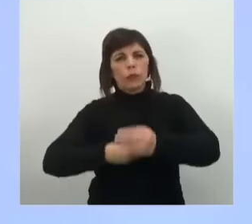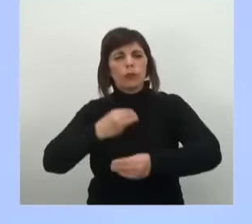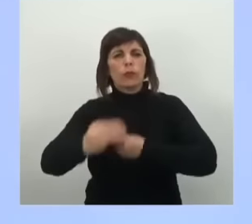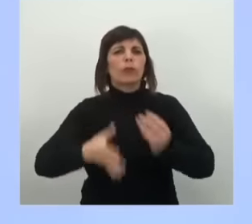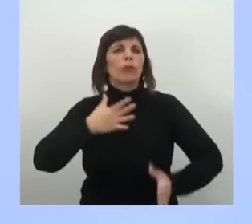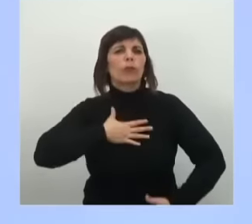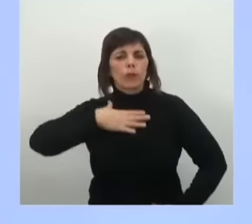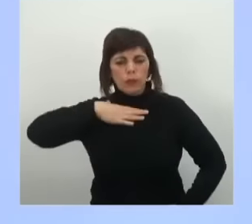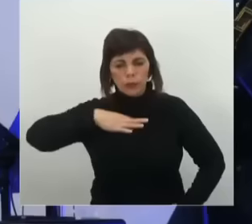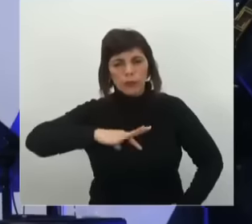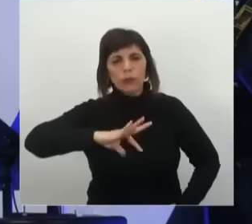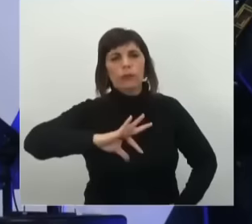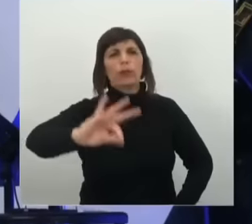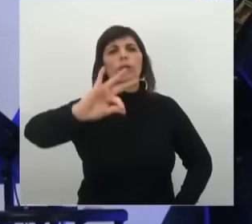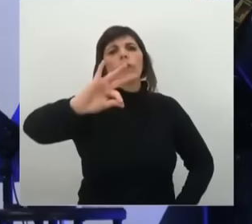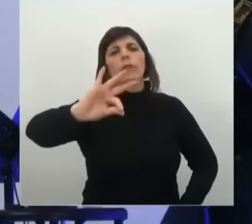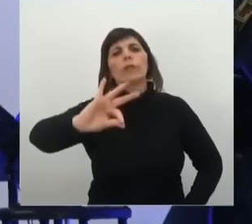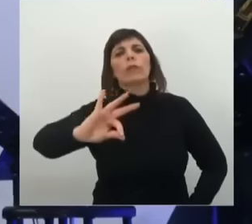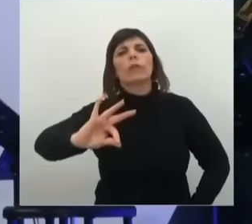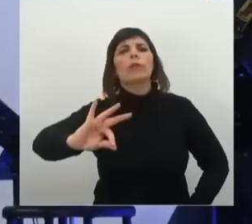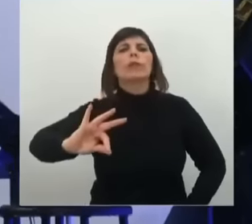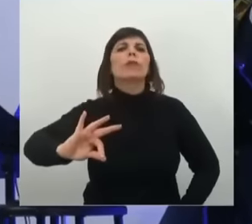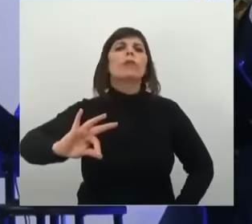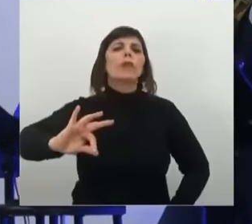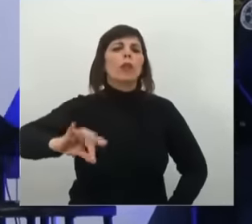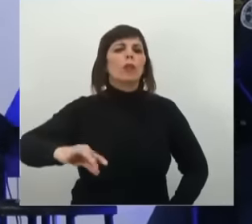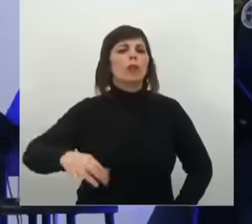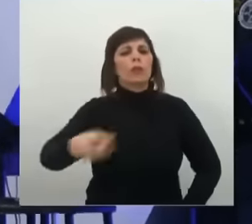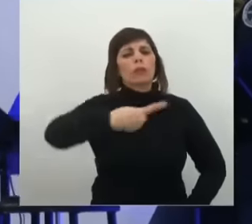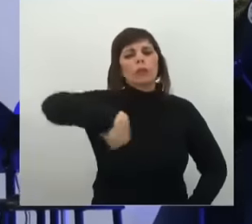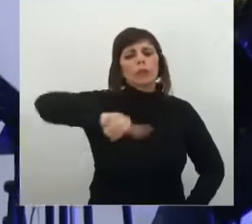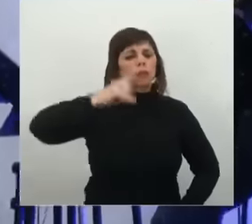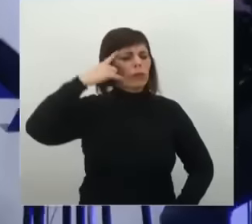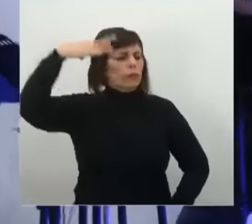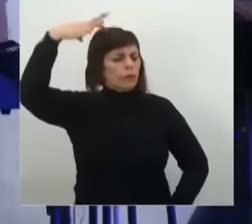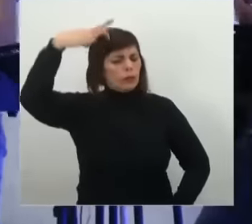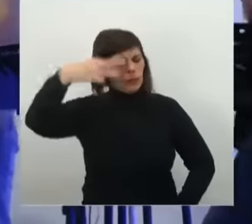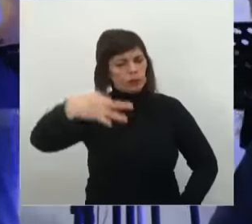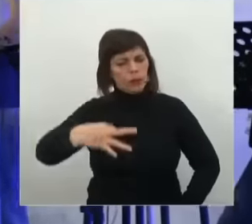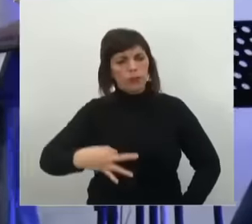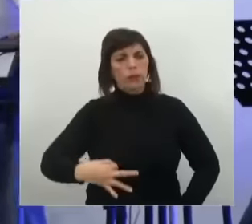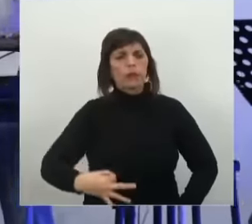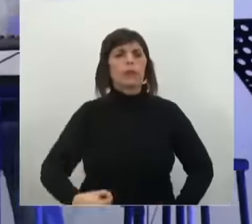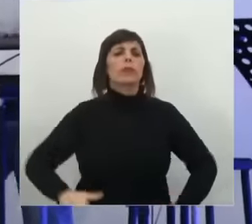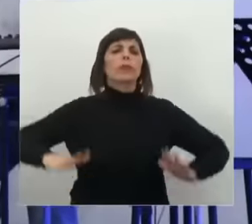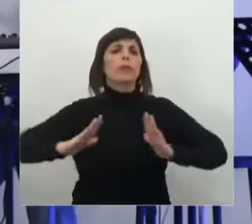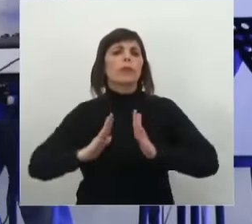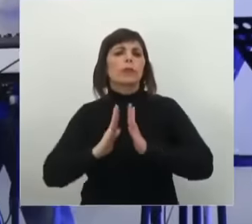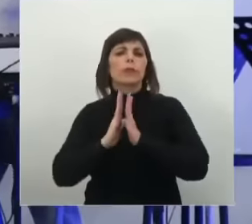todo lo puede hacer no creer